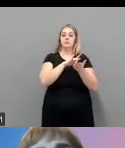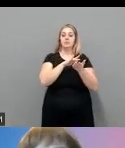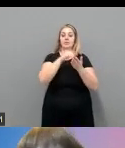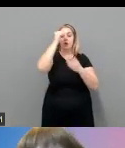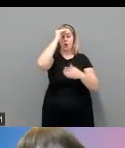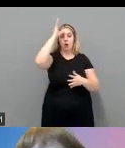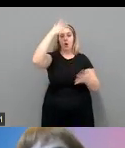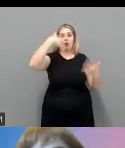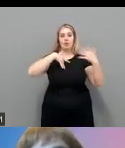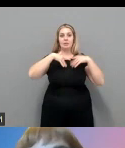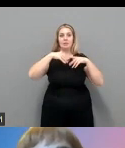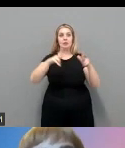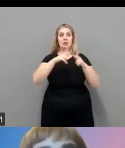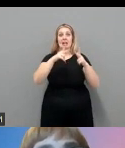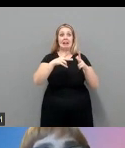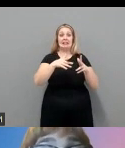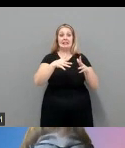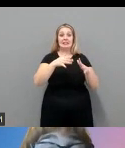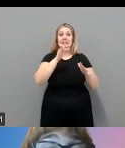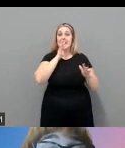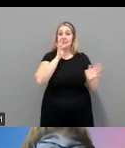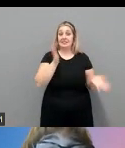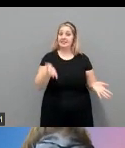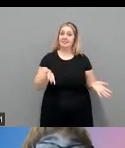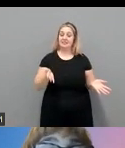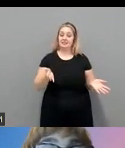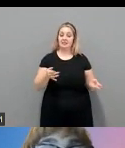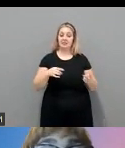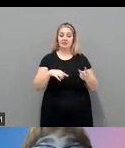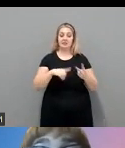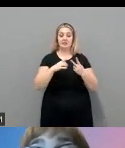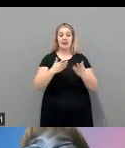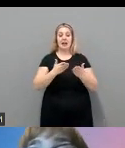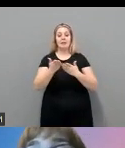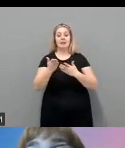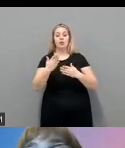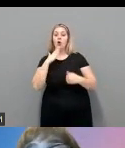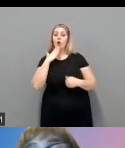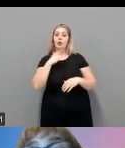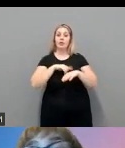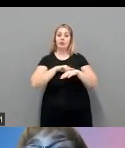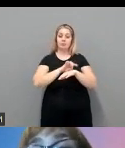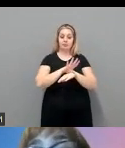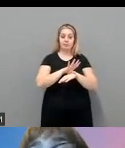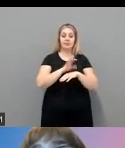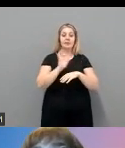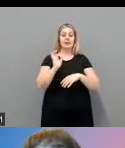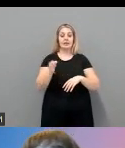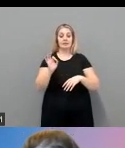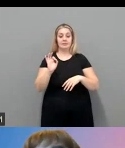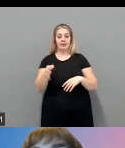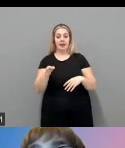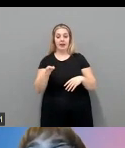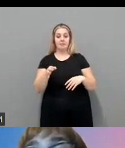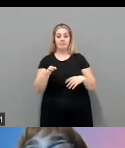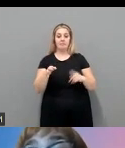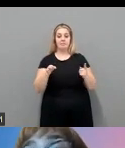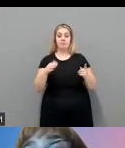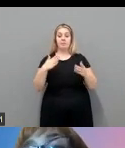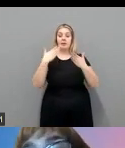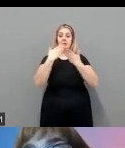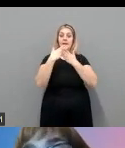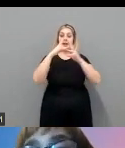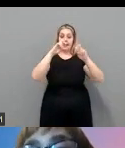conocimiento social. Y luego en el ámbito del ocio y el tiempo libre, sí es verdad que en este estudio que